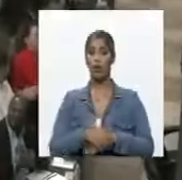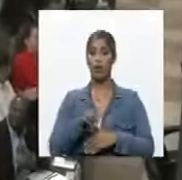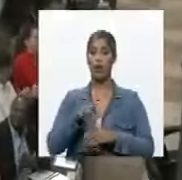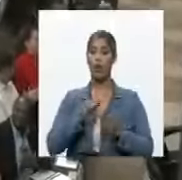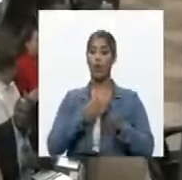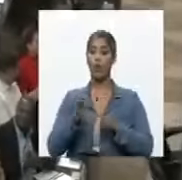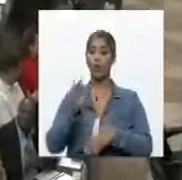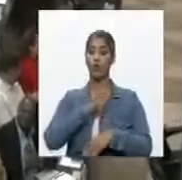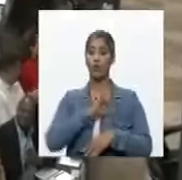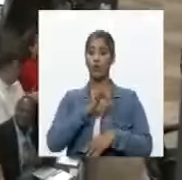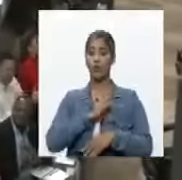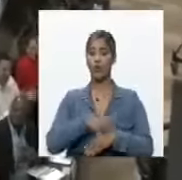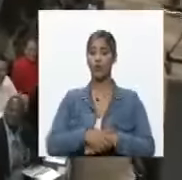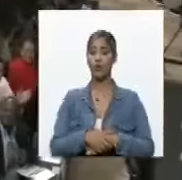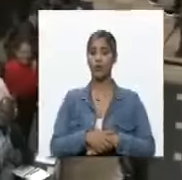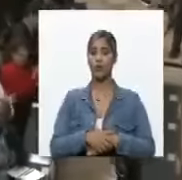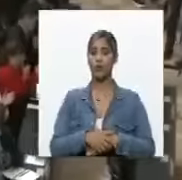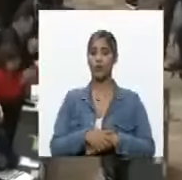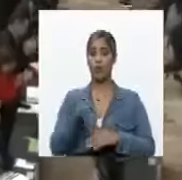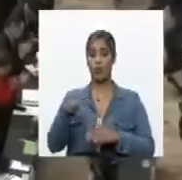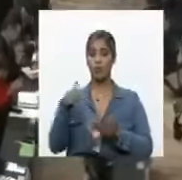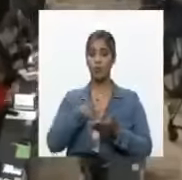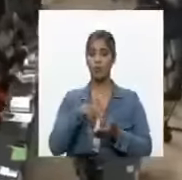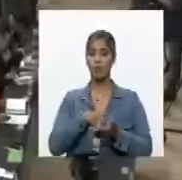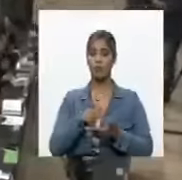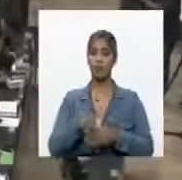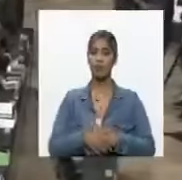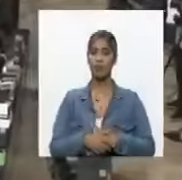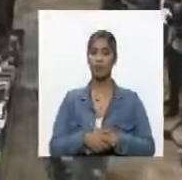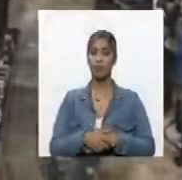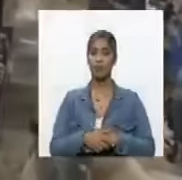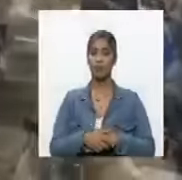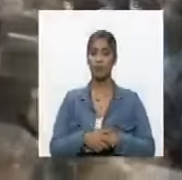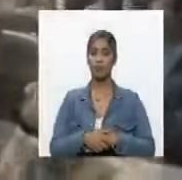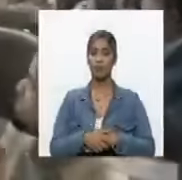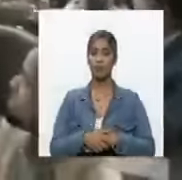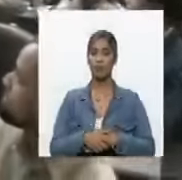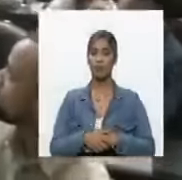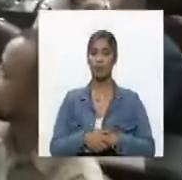Socialista Antonio José Sucre y que nos acompaña hoy aquí.